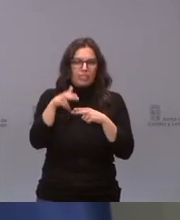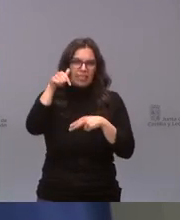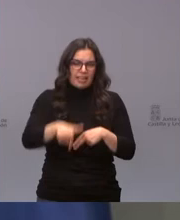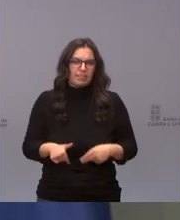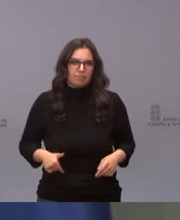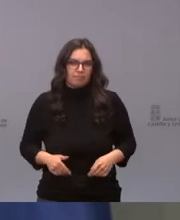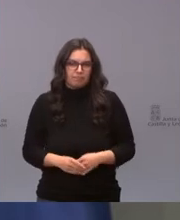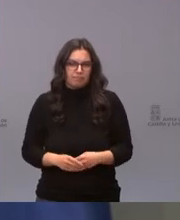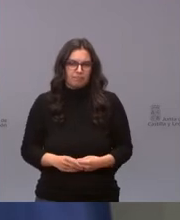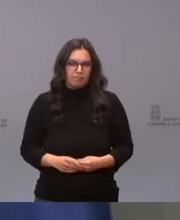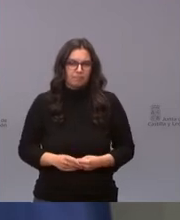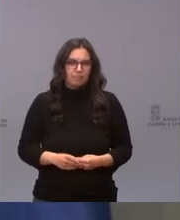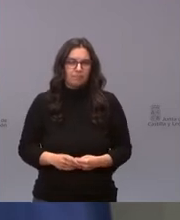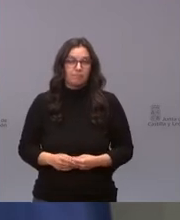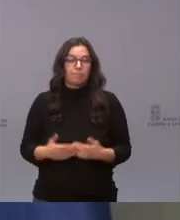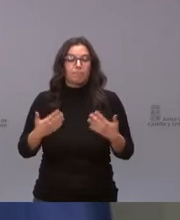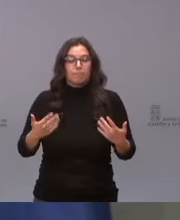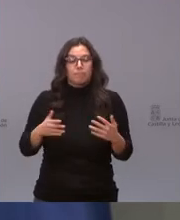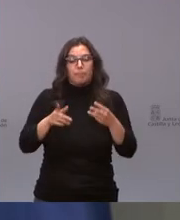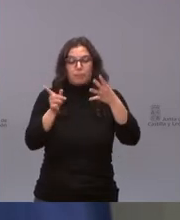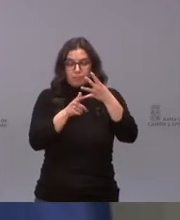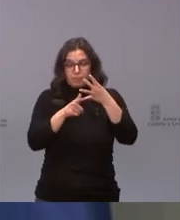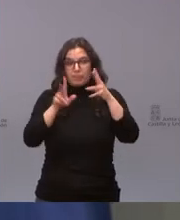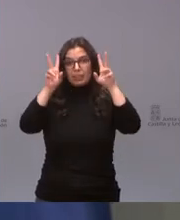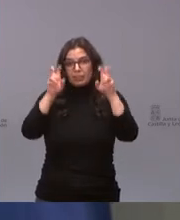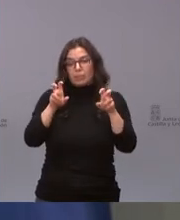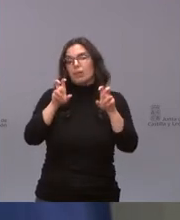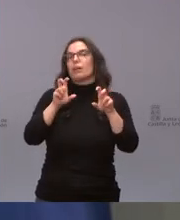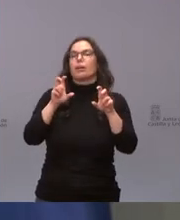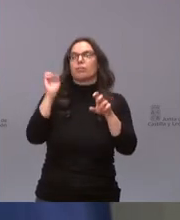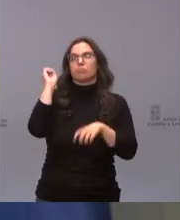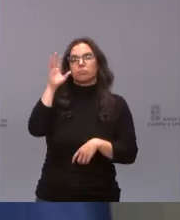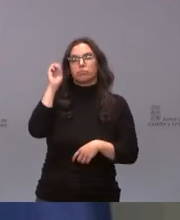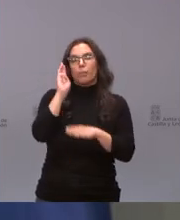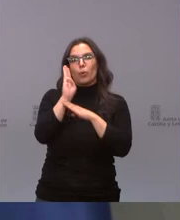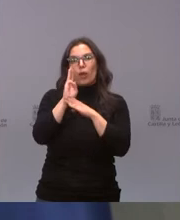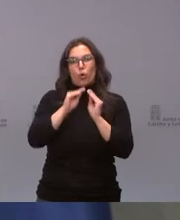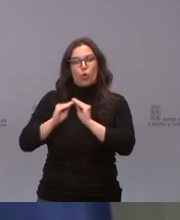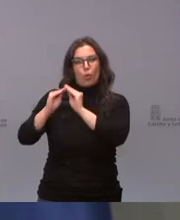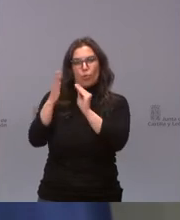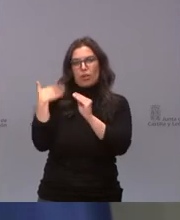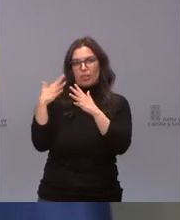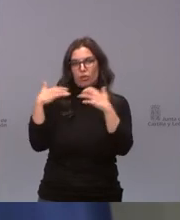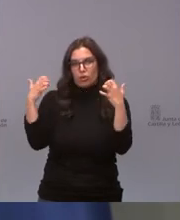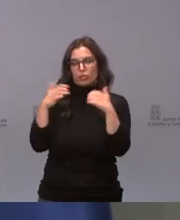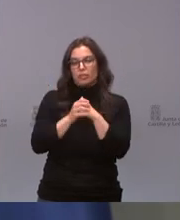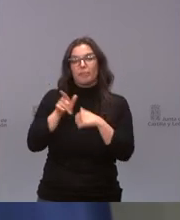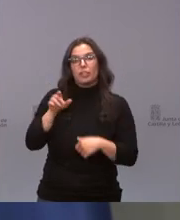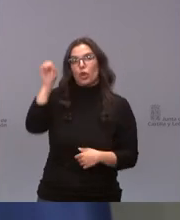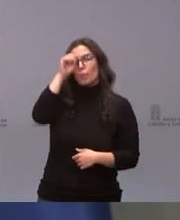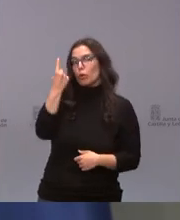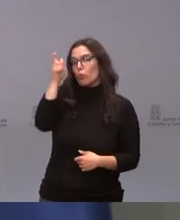comunidad. Sobre el asunto del Pleno y del Procurador del Común. Mire, esta es la opinión de una